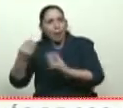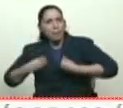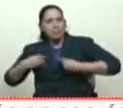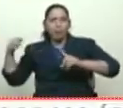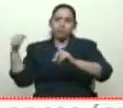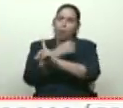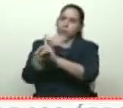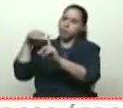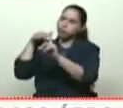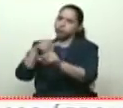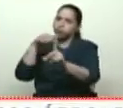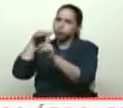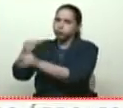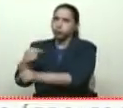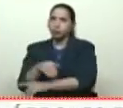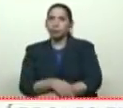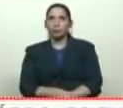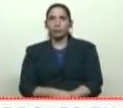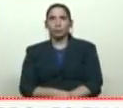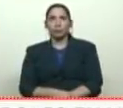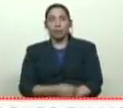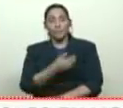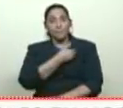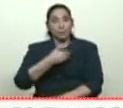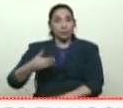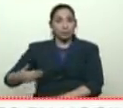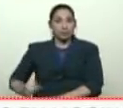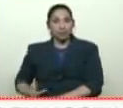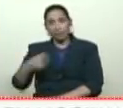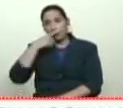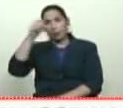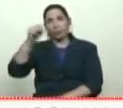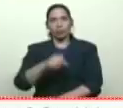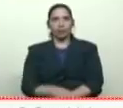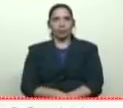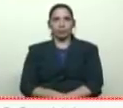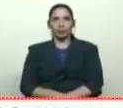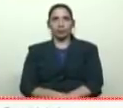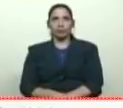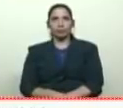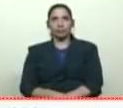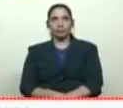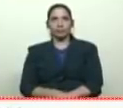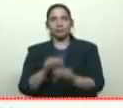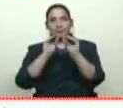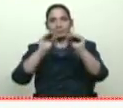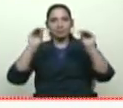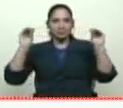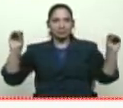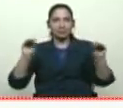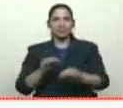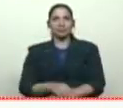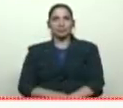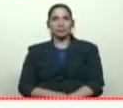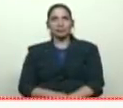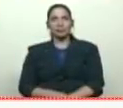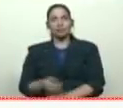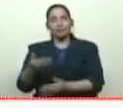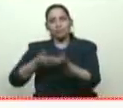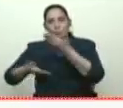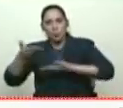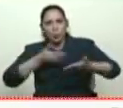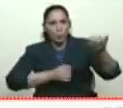golpea con mayor peso. Por eso el presidente Maduro ha hecho un llamado a la